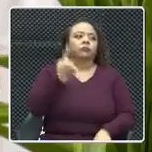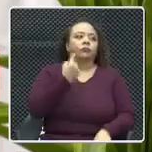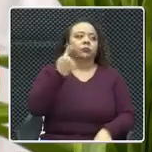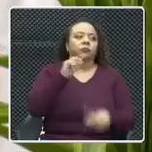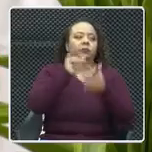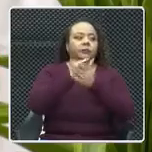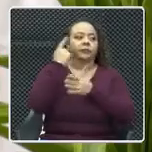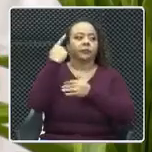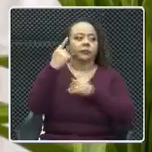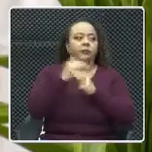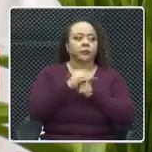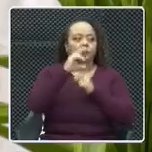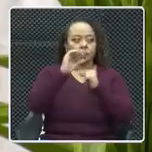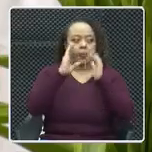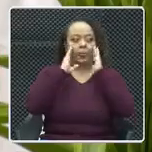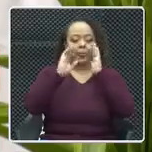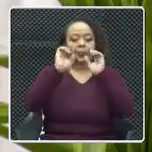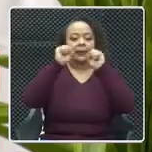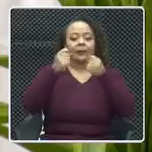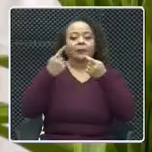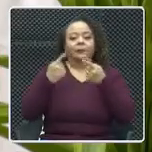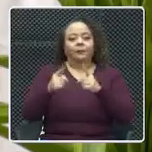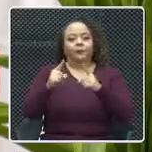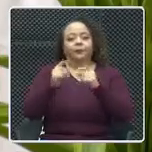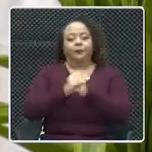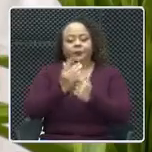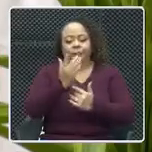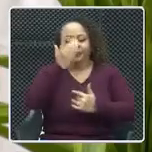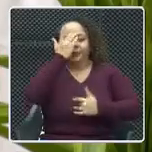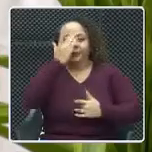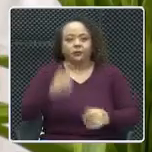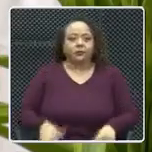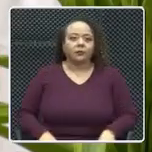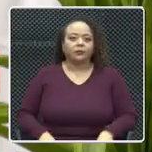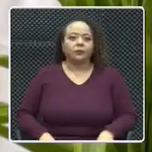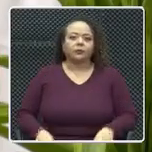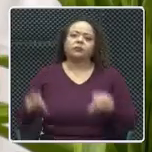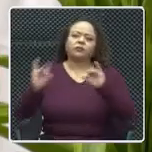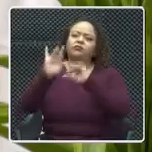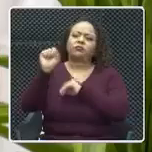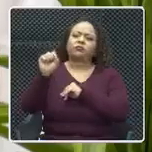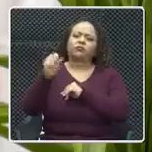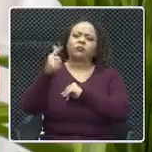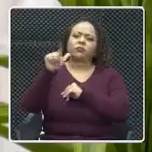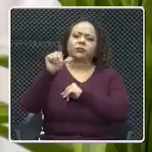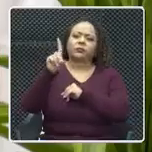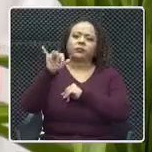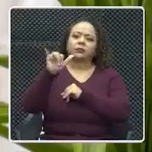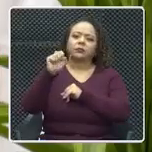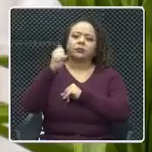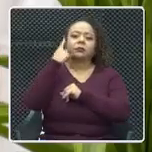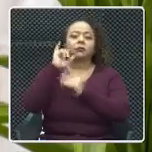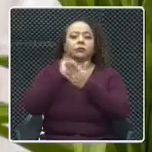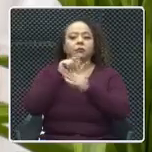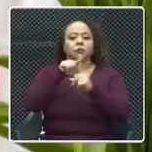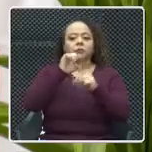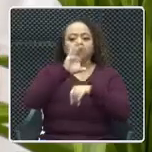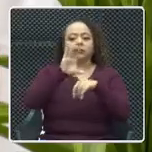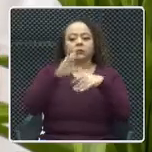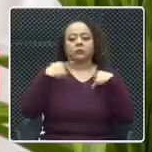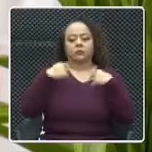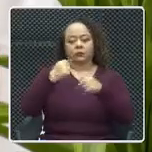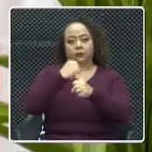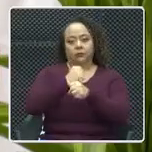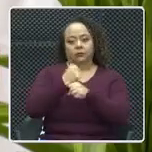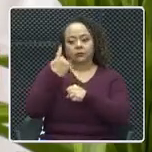riesgo que no ha sido atendida pueda desencadenar en una enfermedad. Claro que sí, doña Gladys, por eso es que desde el Consejo de Salud Ocupacional uh-huh. siempre